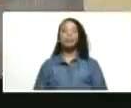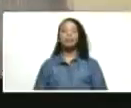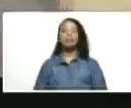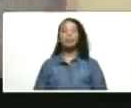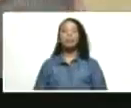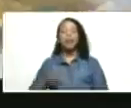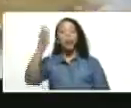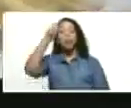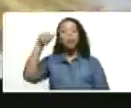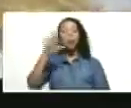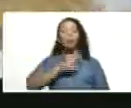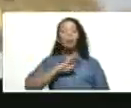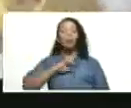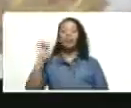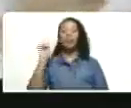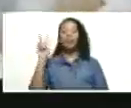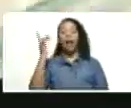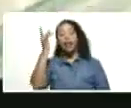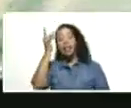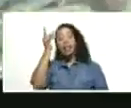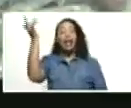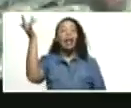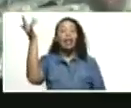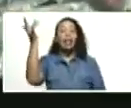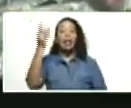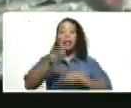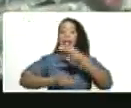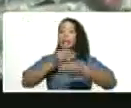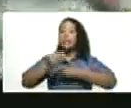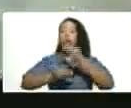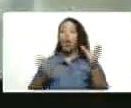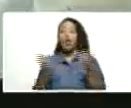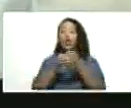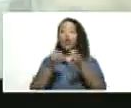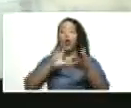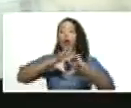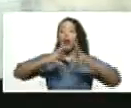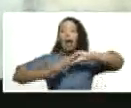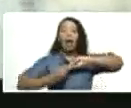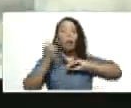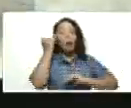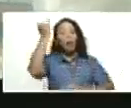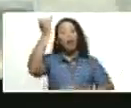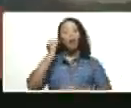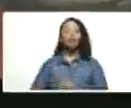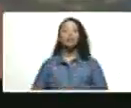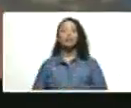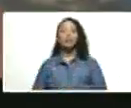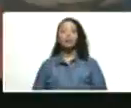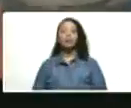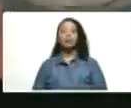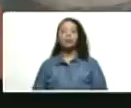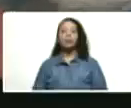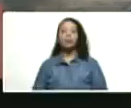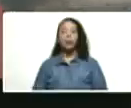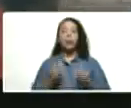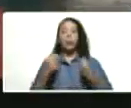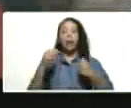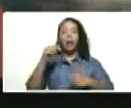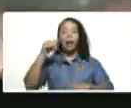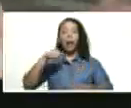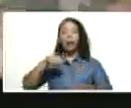El pueblo de Venezuela con su inteligencia creó los Comités Locales de Abastecimiento y Producción, los CLAP, para que el país